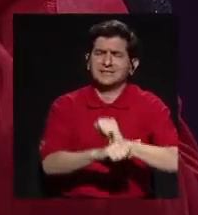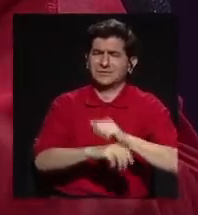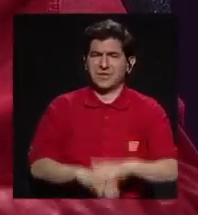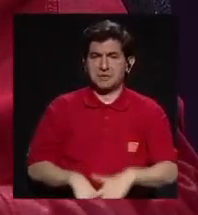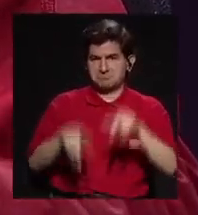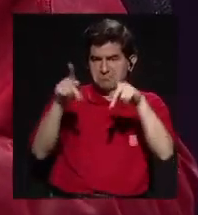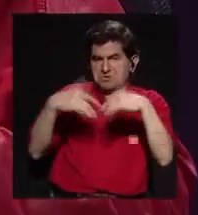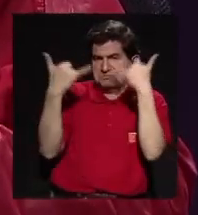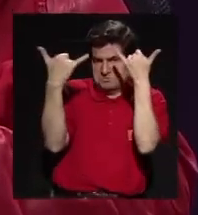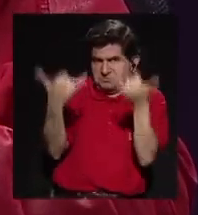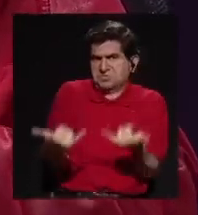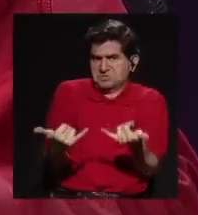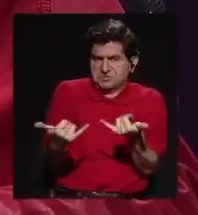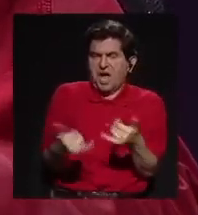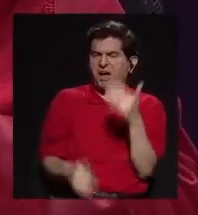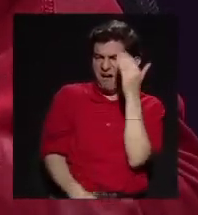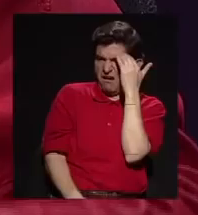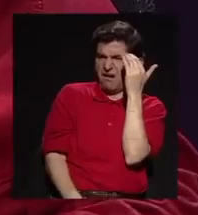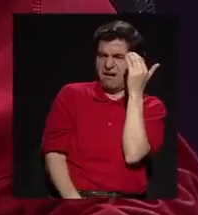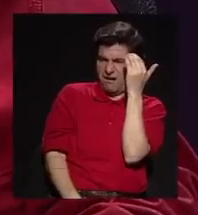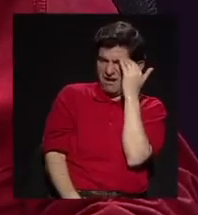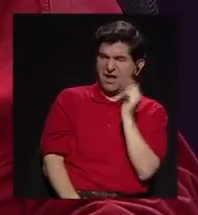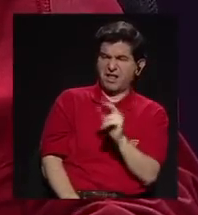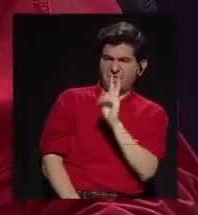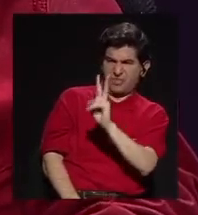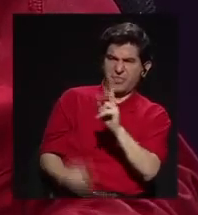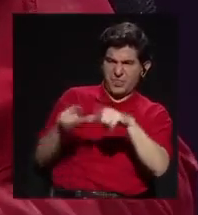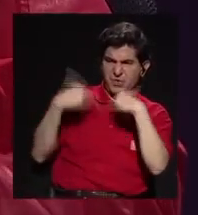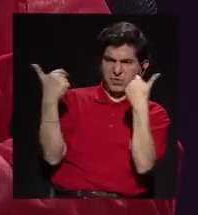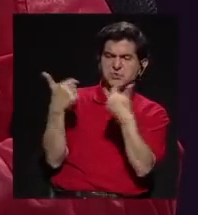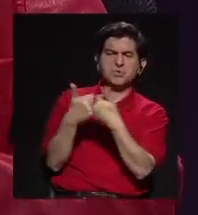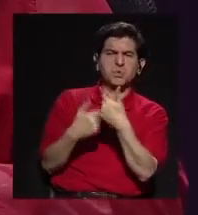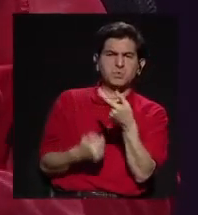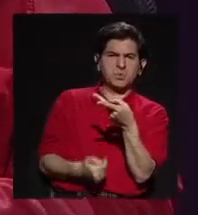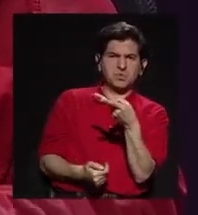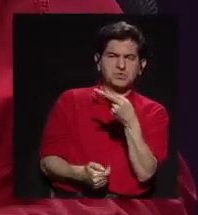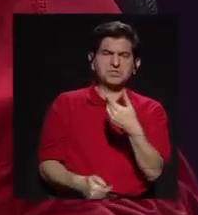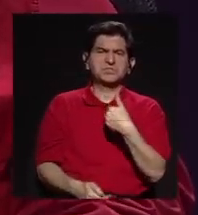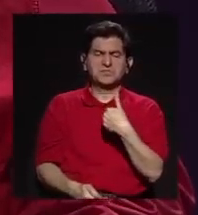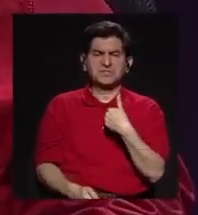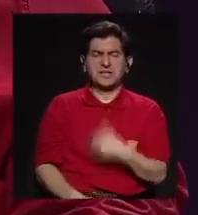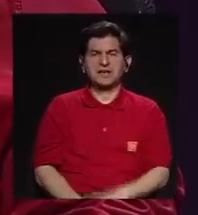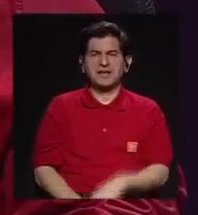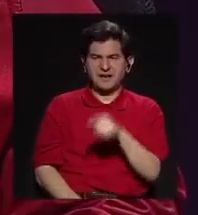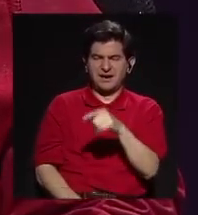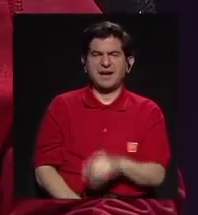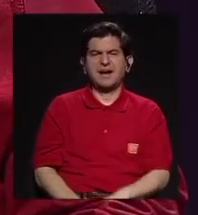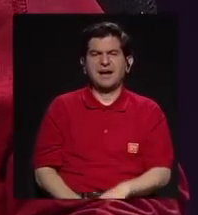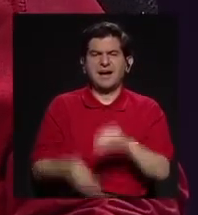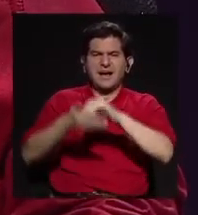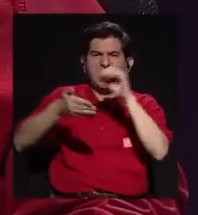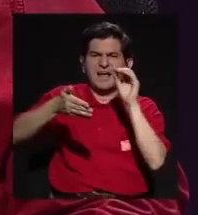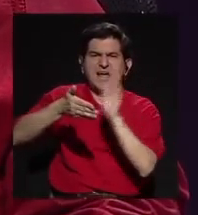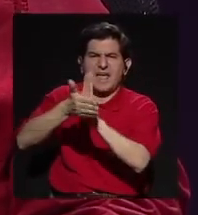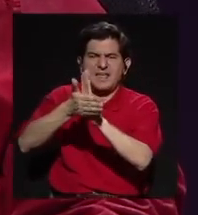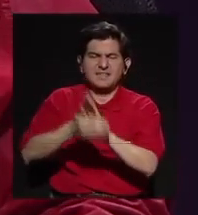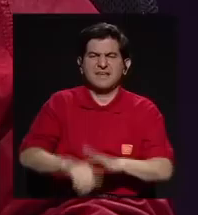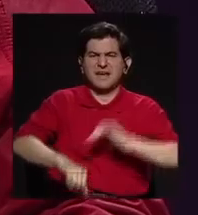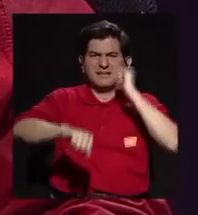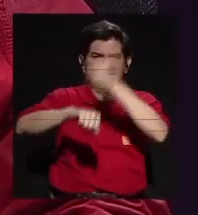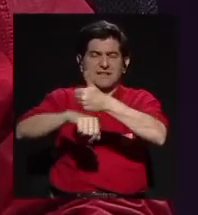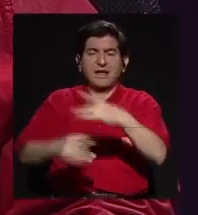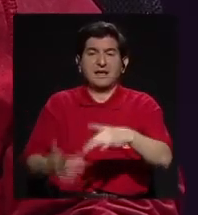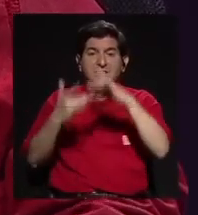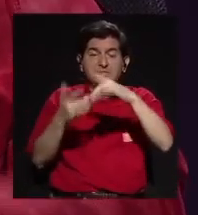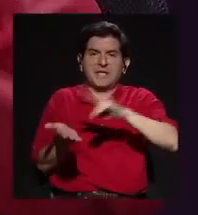que la gente ya sabíamos que esos dos grupos tenían toda una aversión, porque hay toda una etiqueta que se les endosa, y